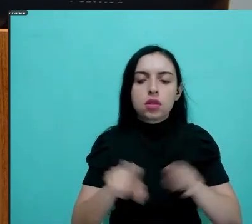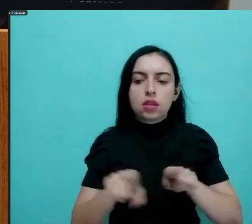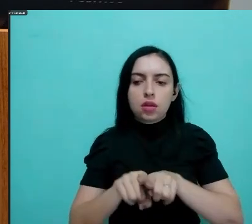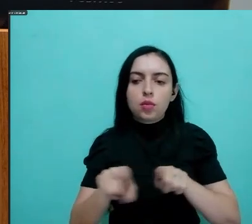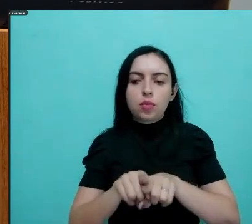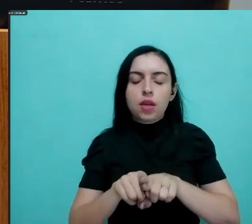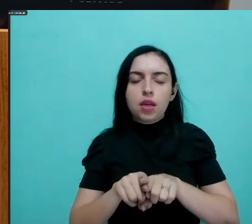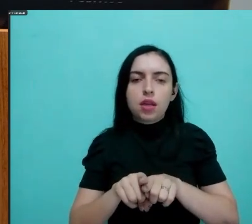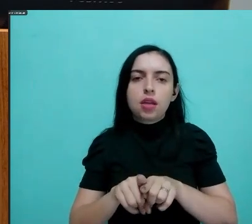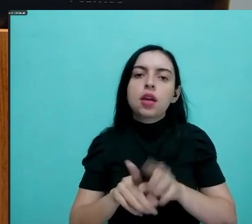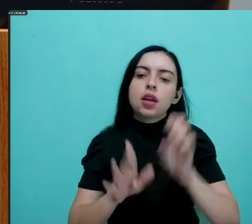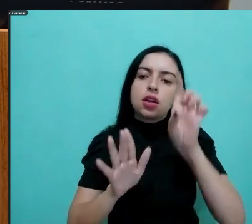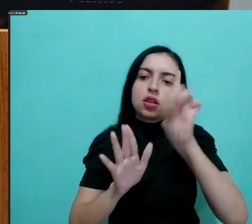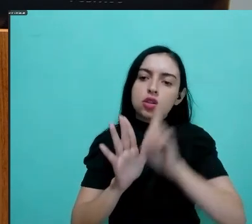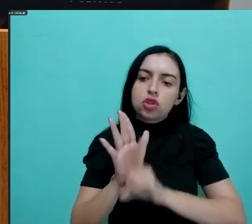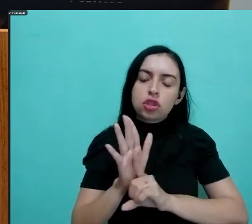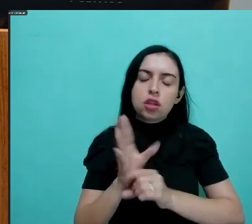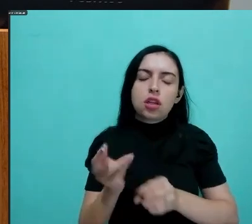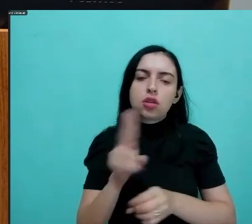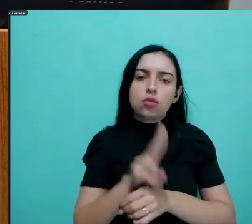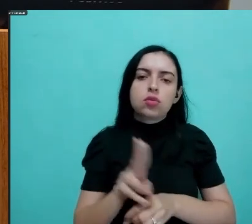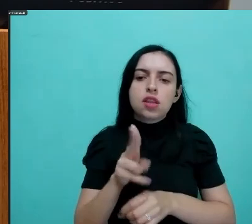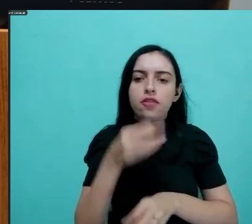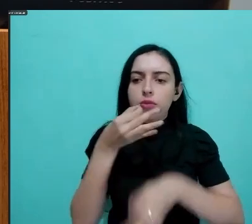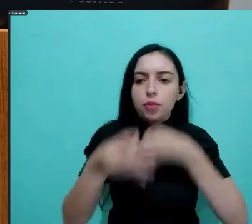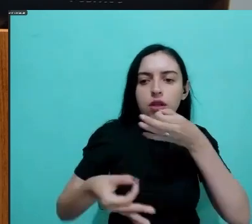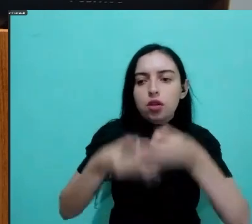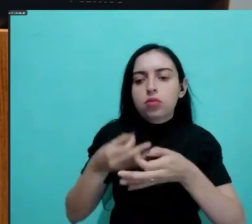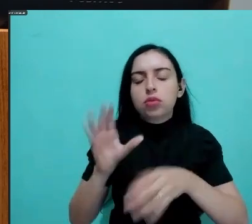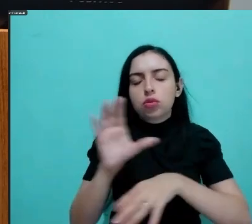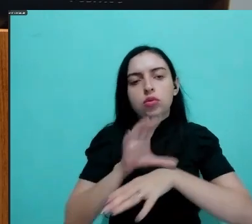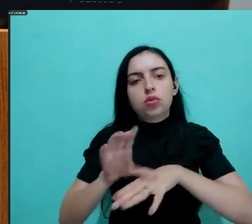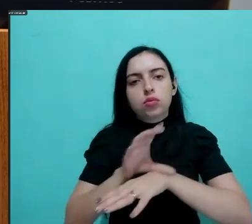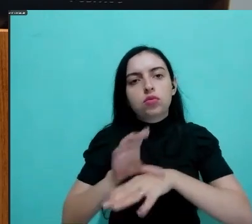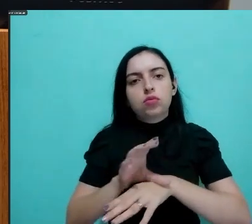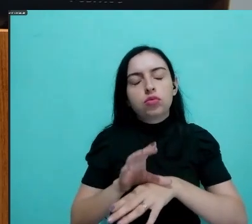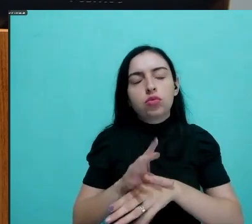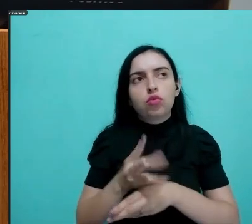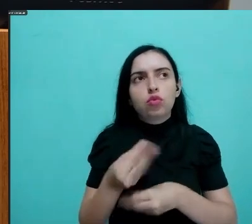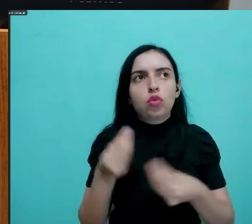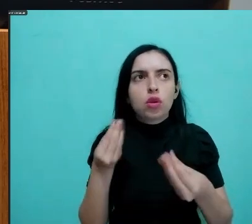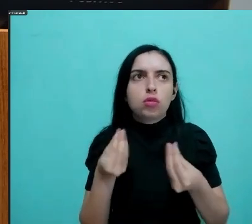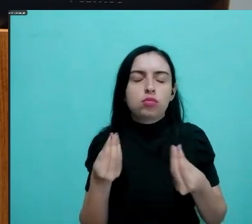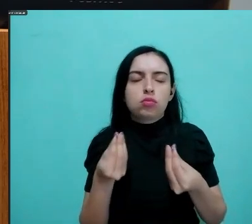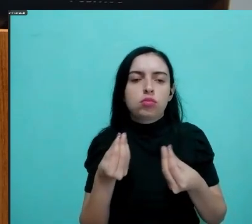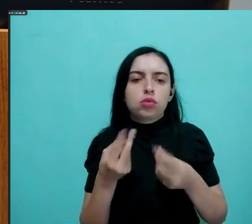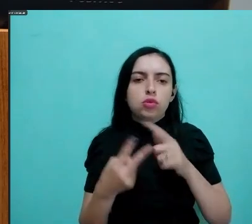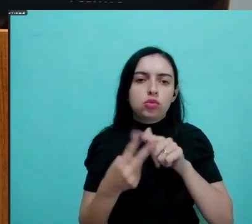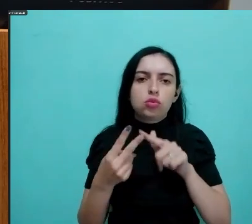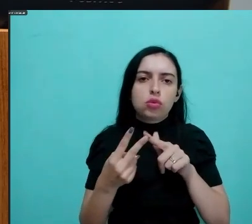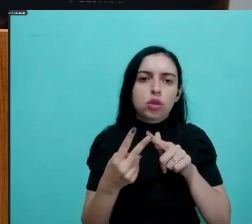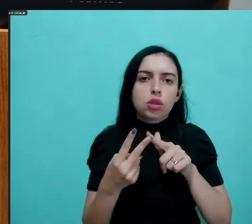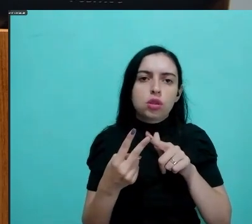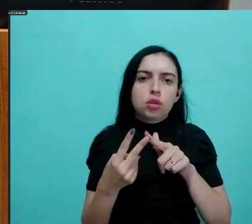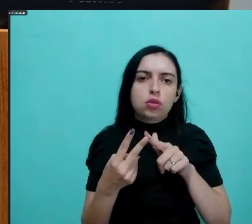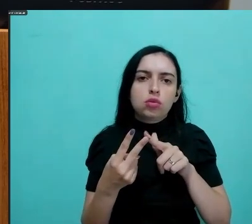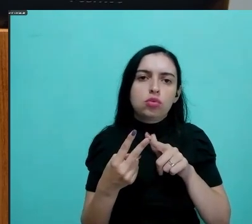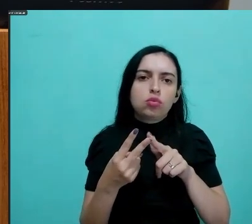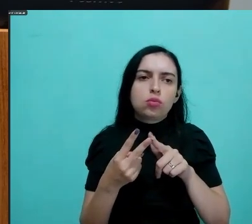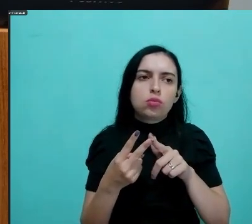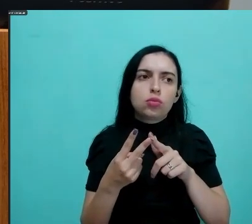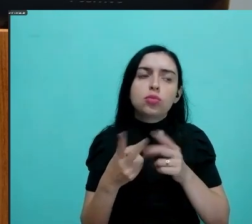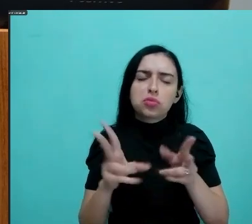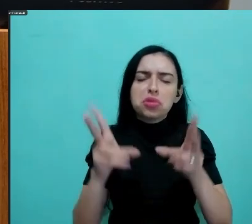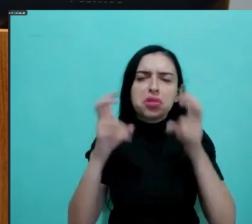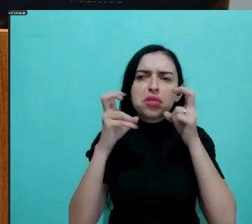derecha replicaba utilizando argumentos constitucionales. Pues fueron 12 momentos muy interesantes